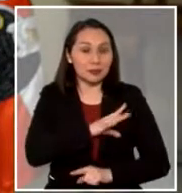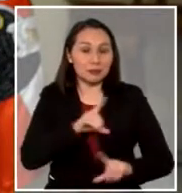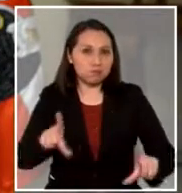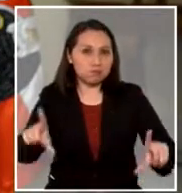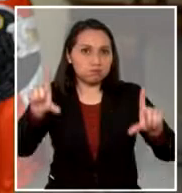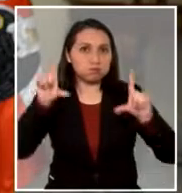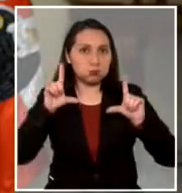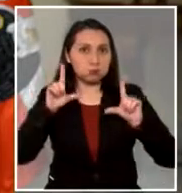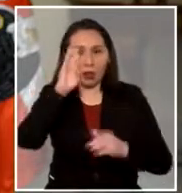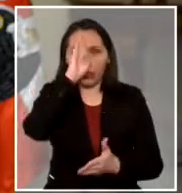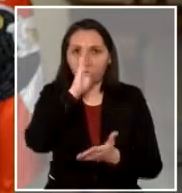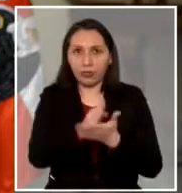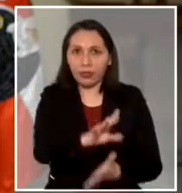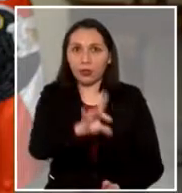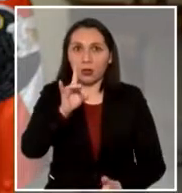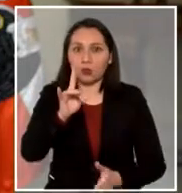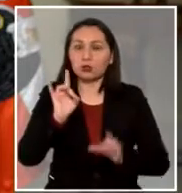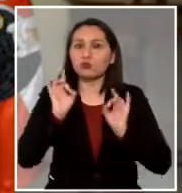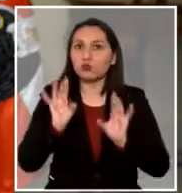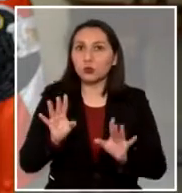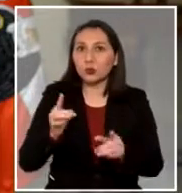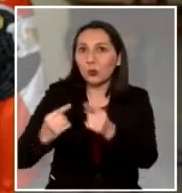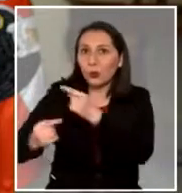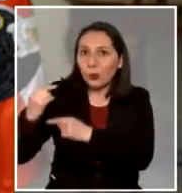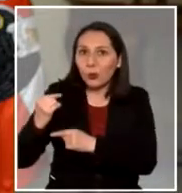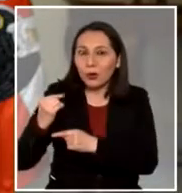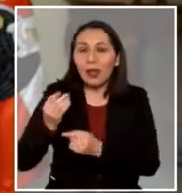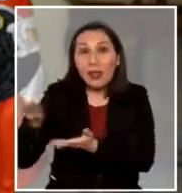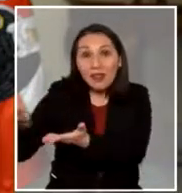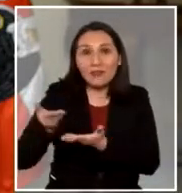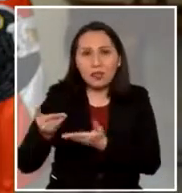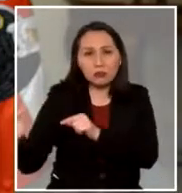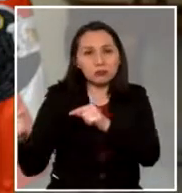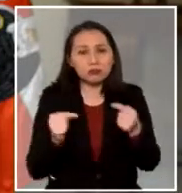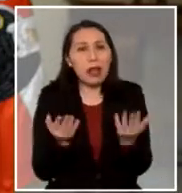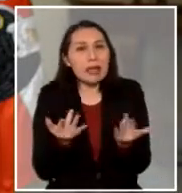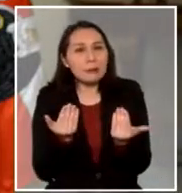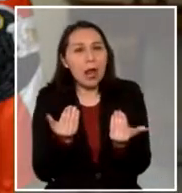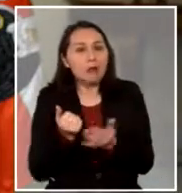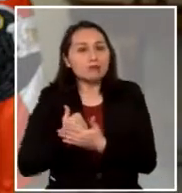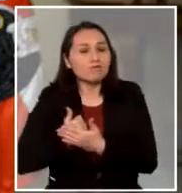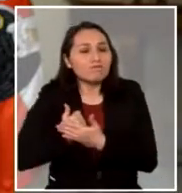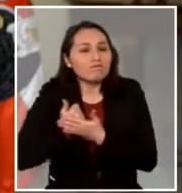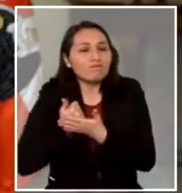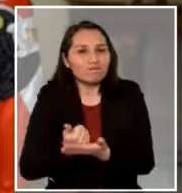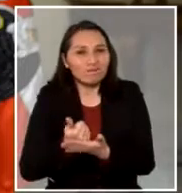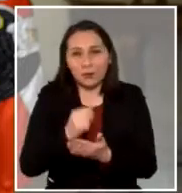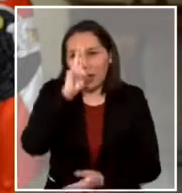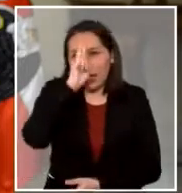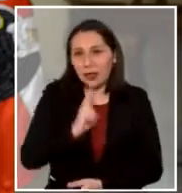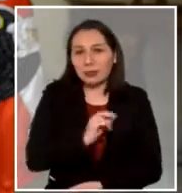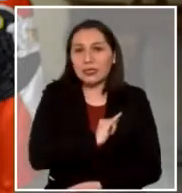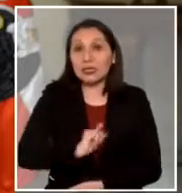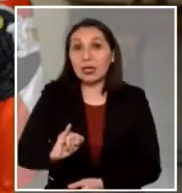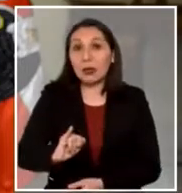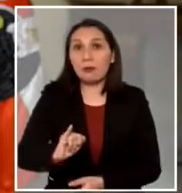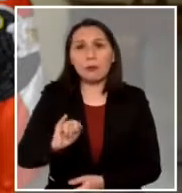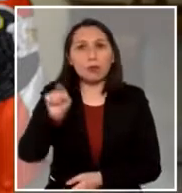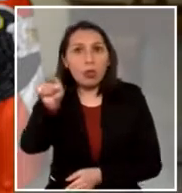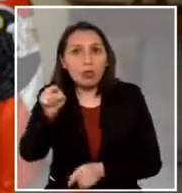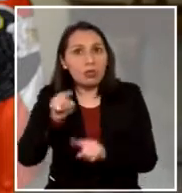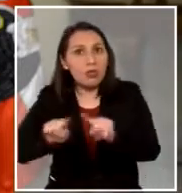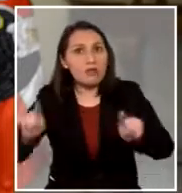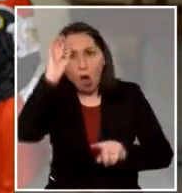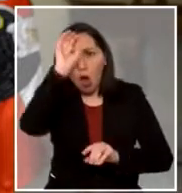protagonistas de esta decisión historia los invito a dar este debate con esperanza y generosidad respetando siempre que empieza